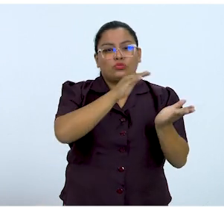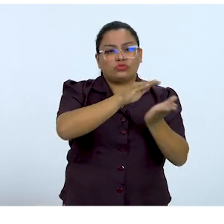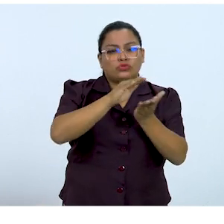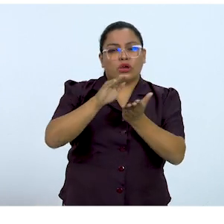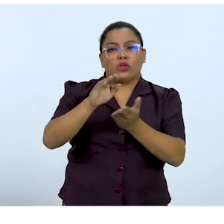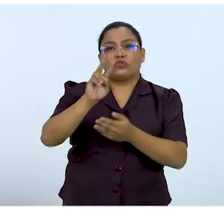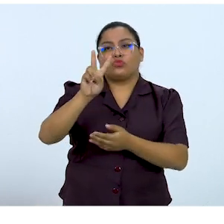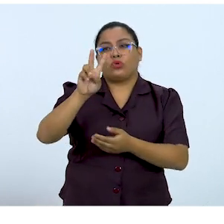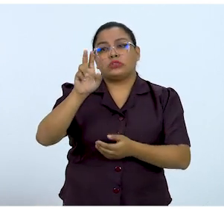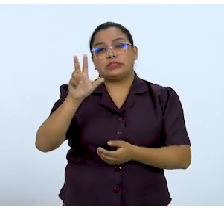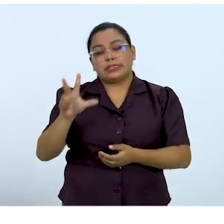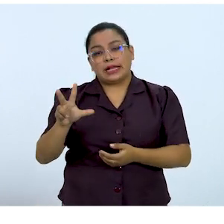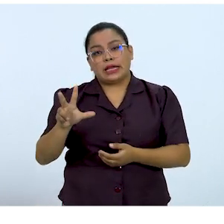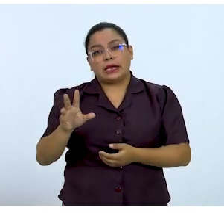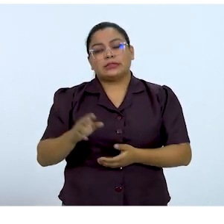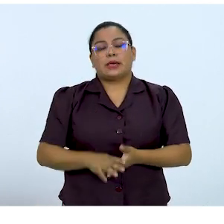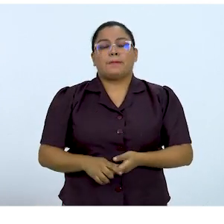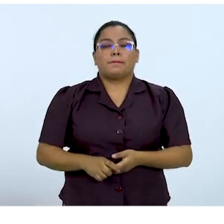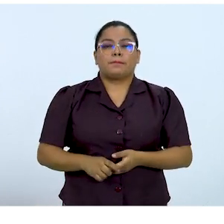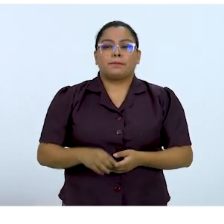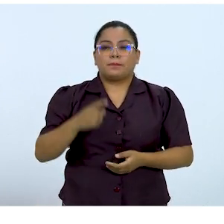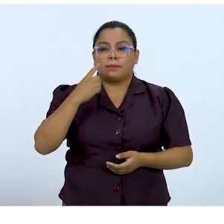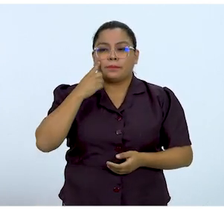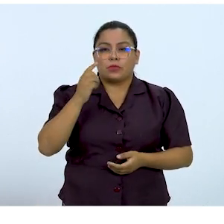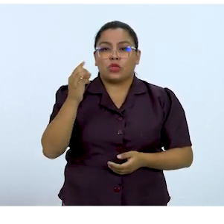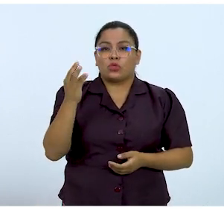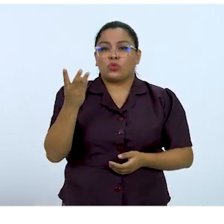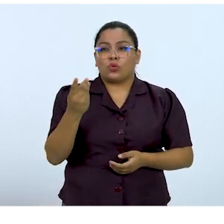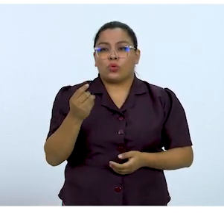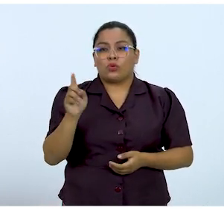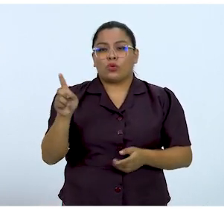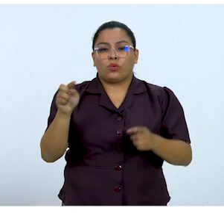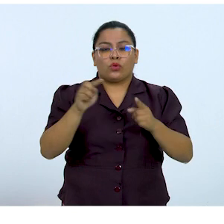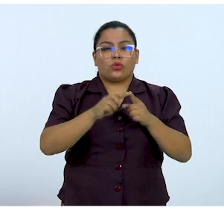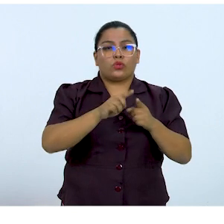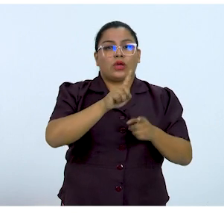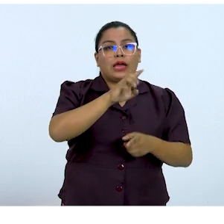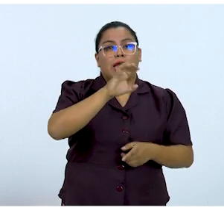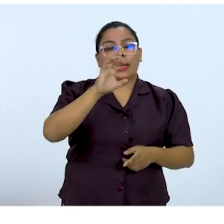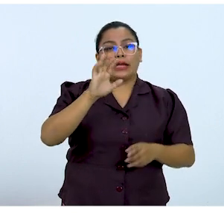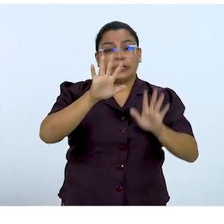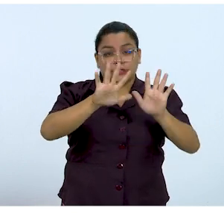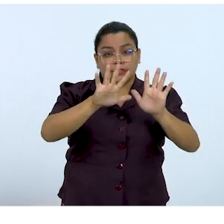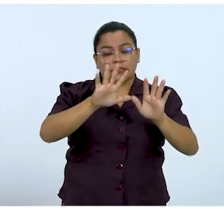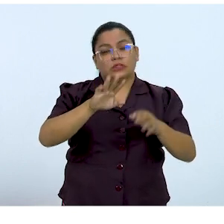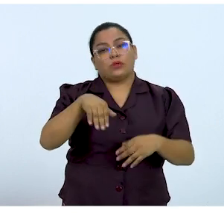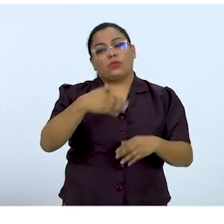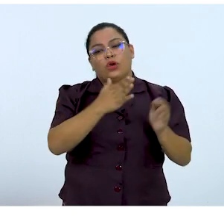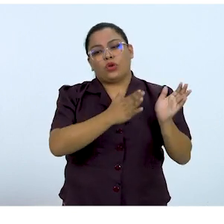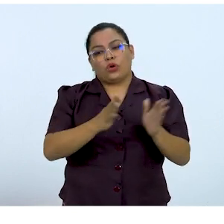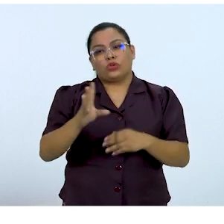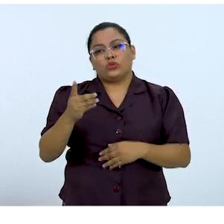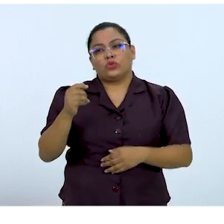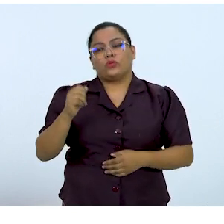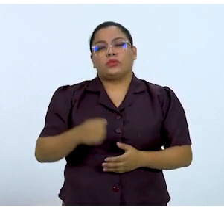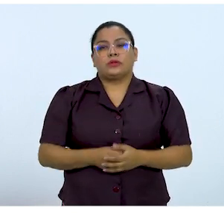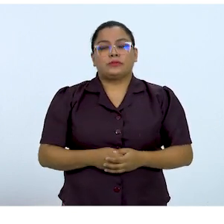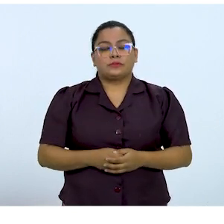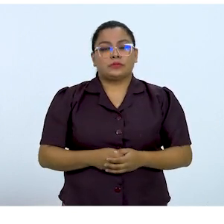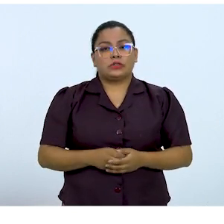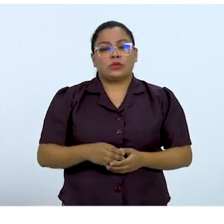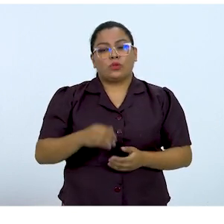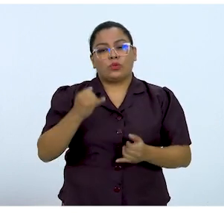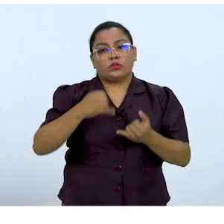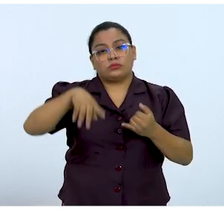las unidades 2 y 3, primero se introducen los números hasta 10, luego el orden de los números hasta 10 y